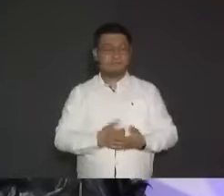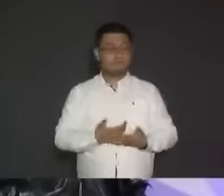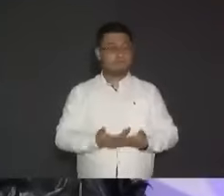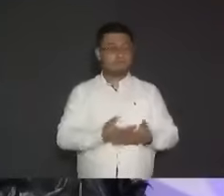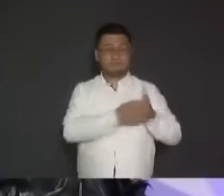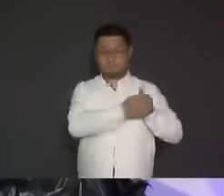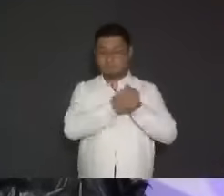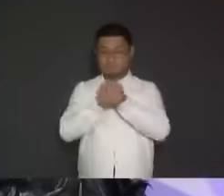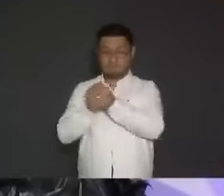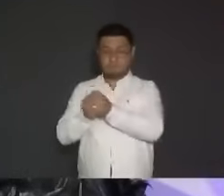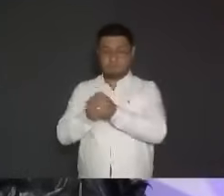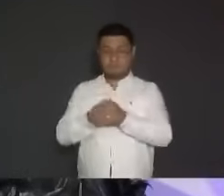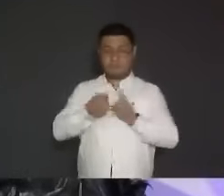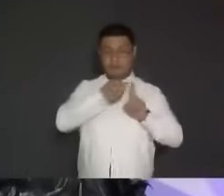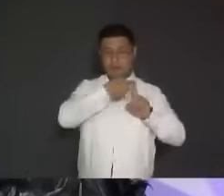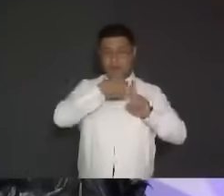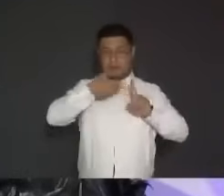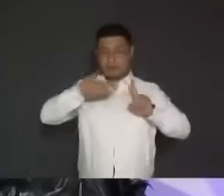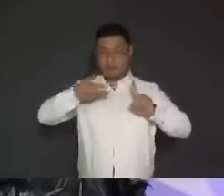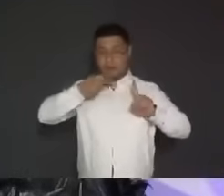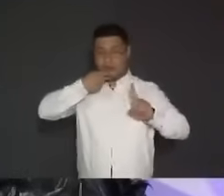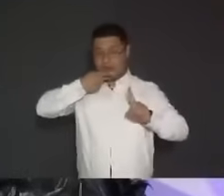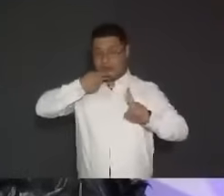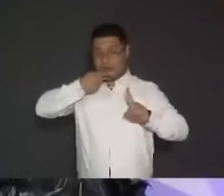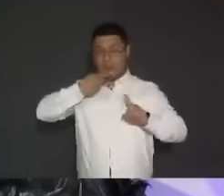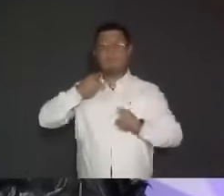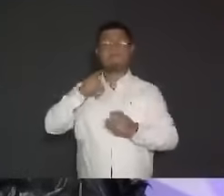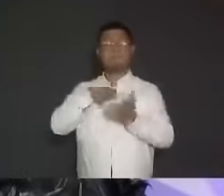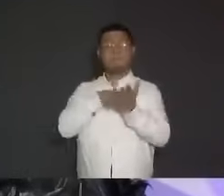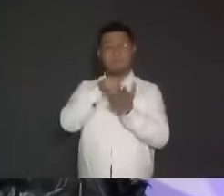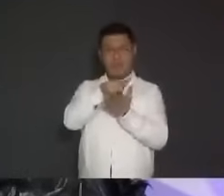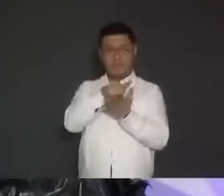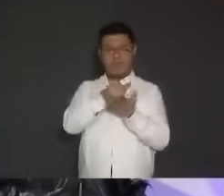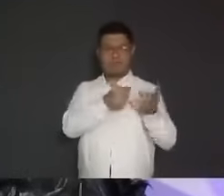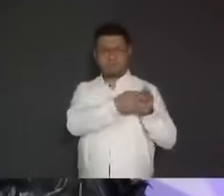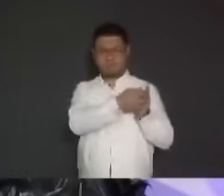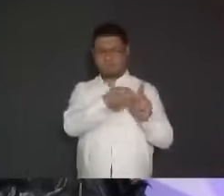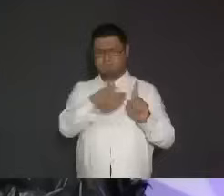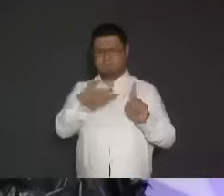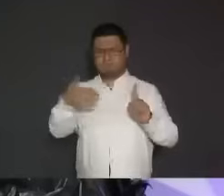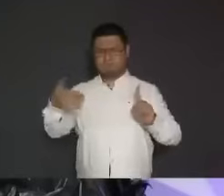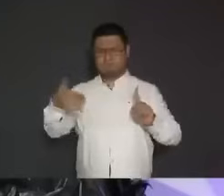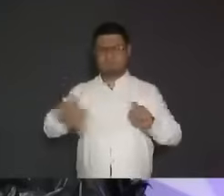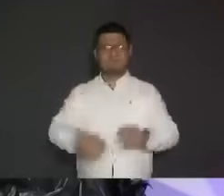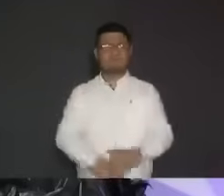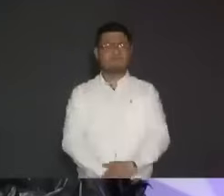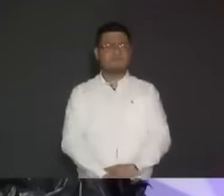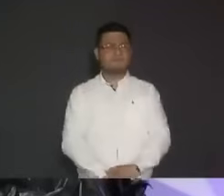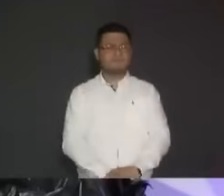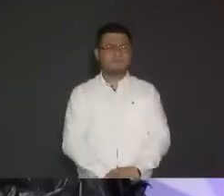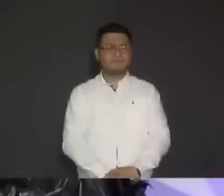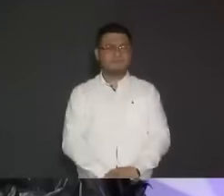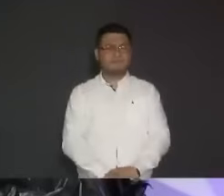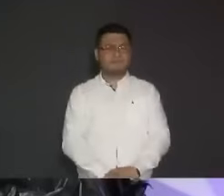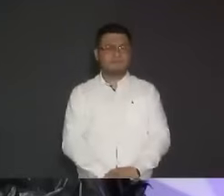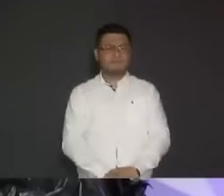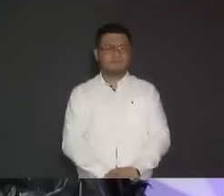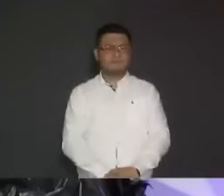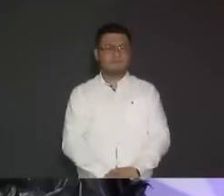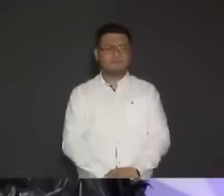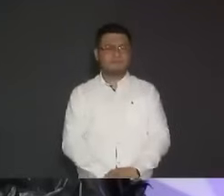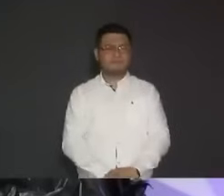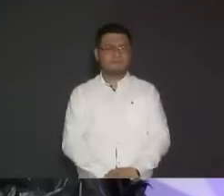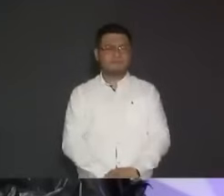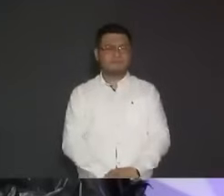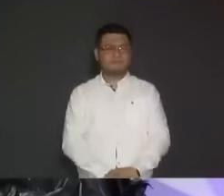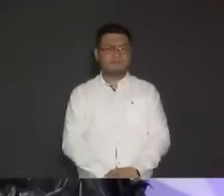Bishabelesh, Hachkima Kiwo, Tene Huacho Díaz Mena, y te invitar que has votar Tig Morena Verde PT. Yo